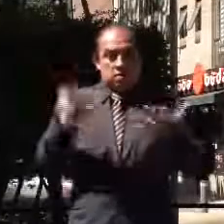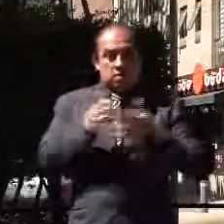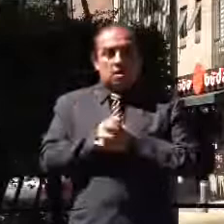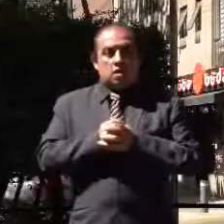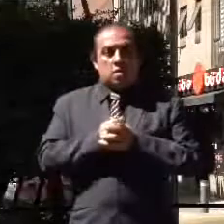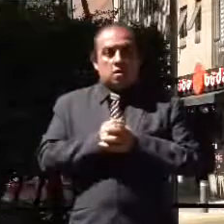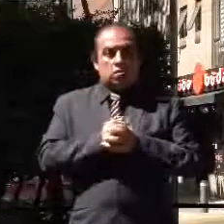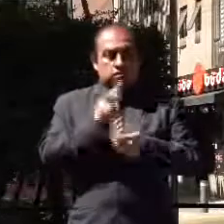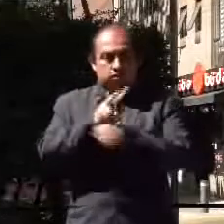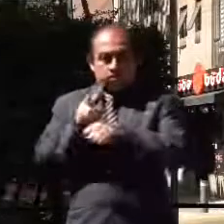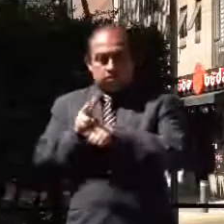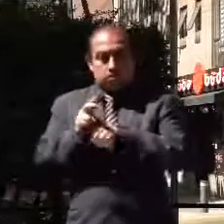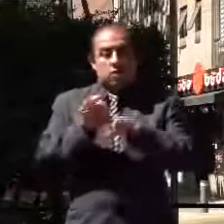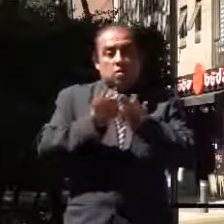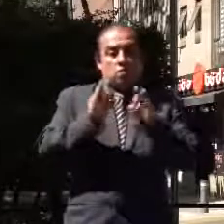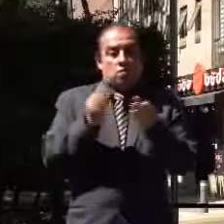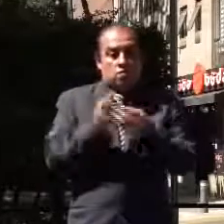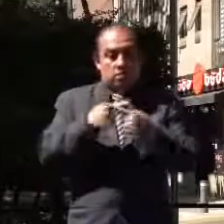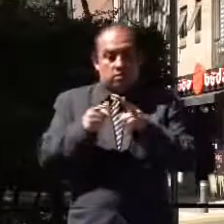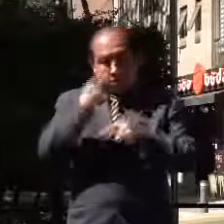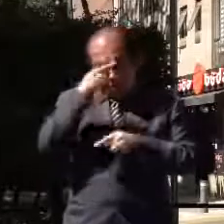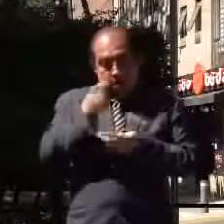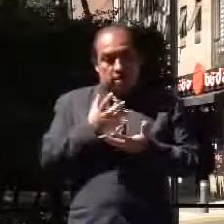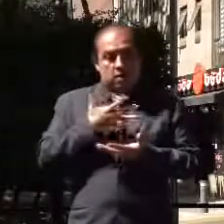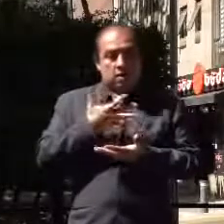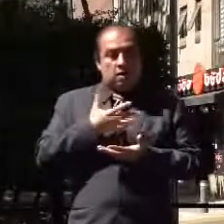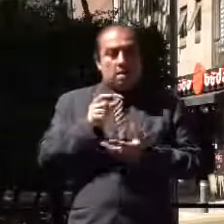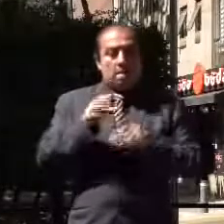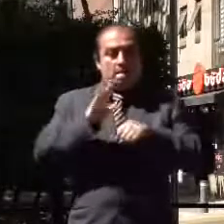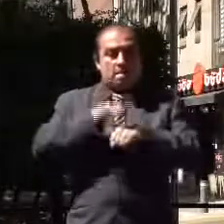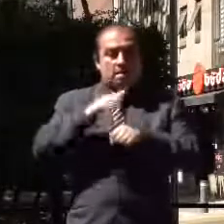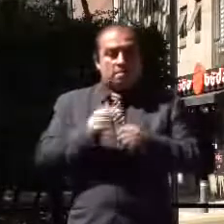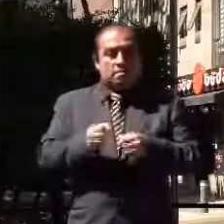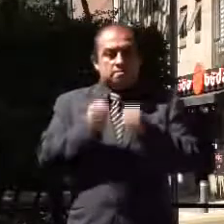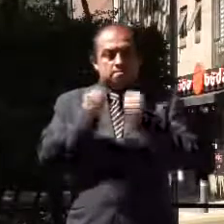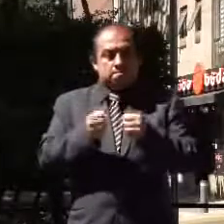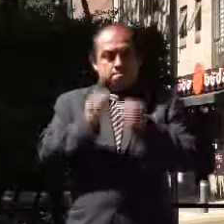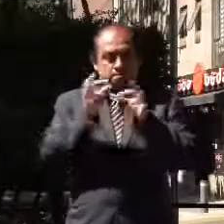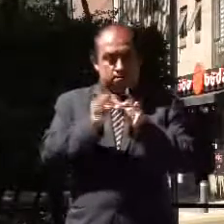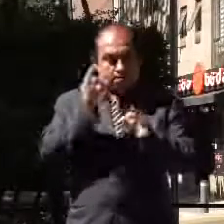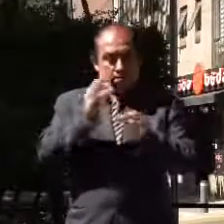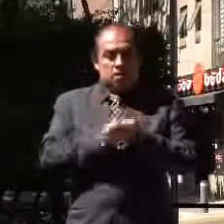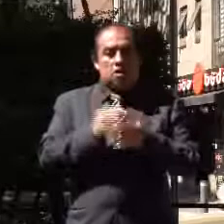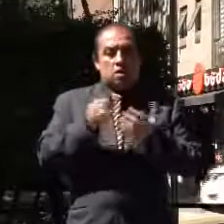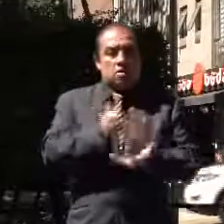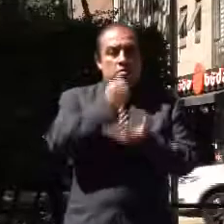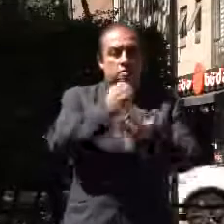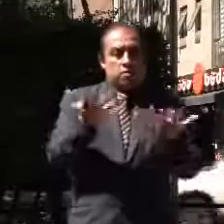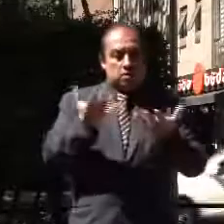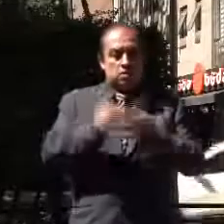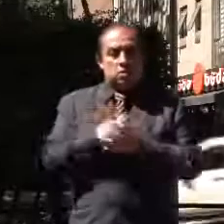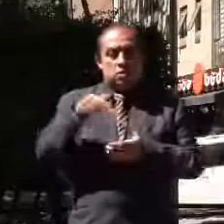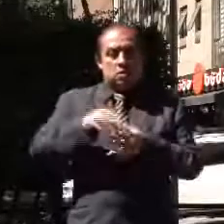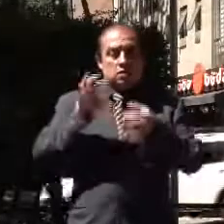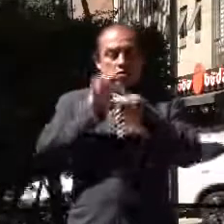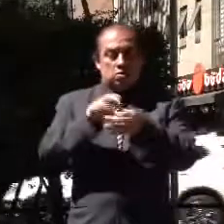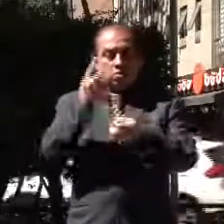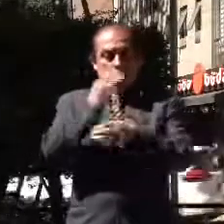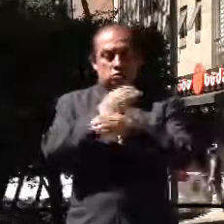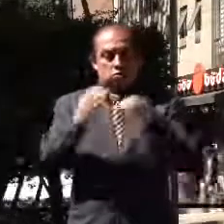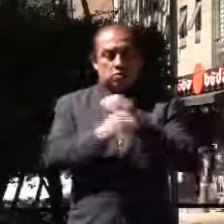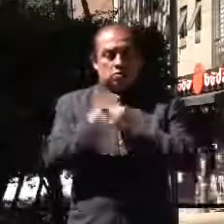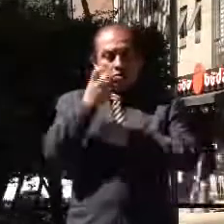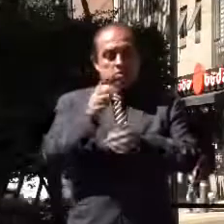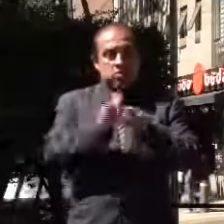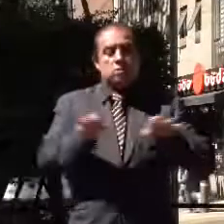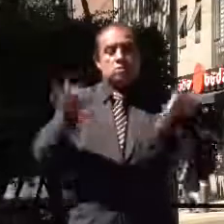que tenga la mayor eficiencia esta inversión que se está haciendo. Y aquí se han conjuntado estas dos cosas y ha sido muy, muy importante.